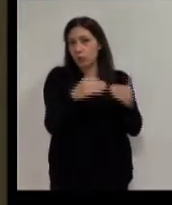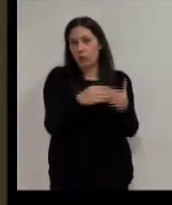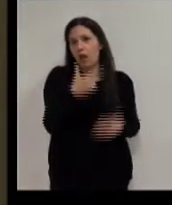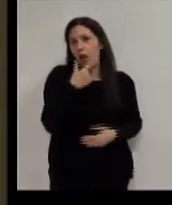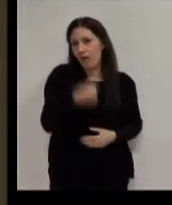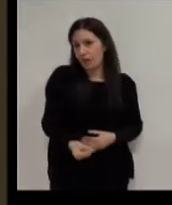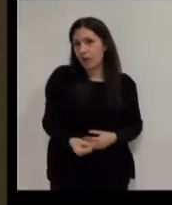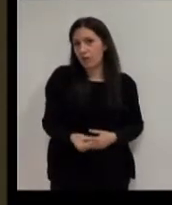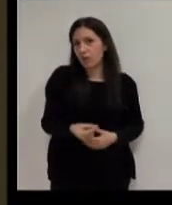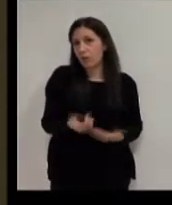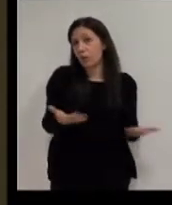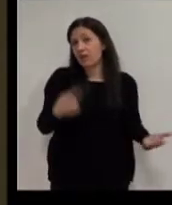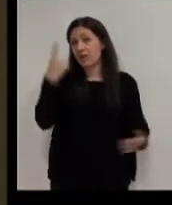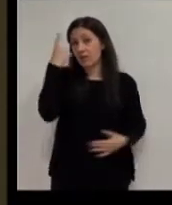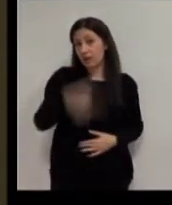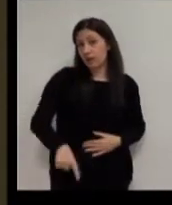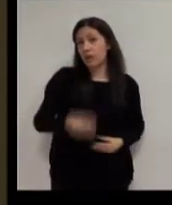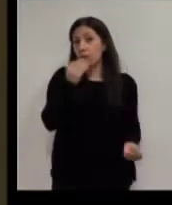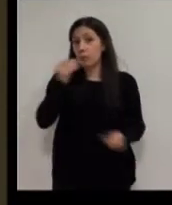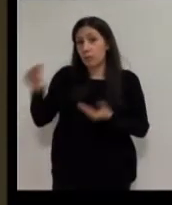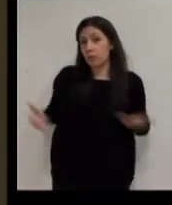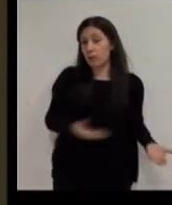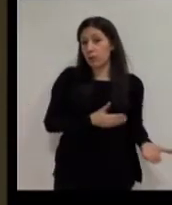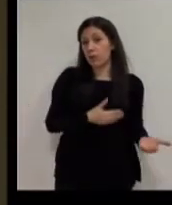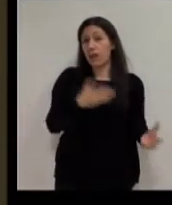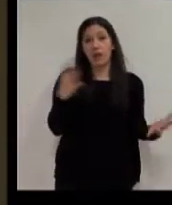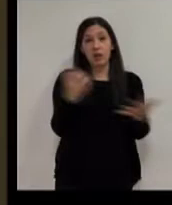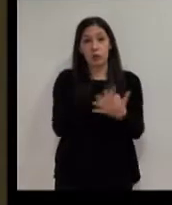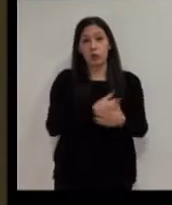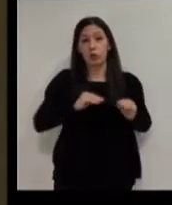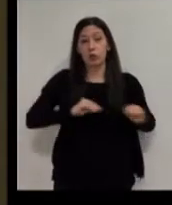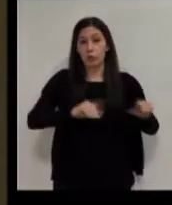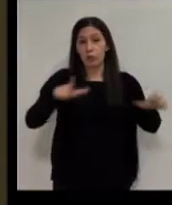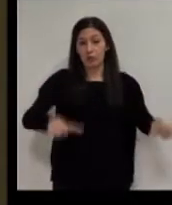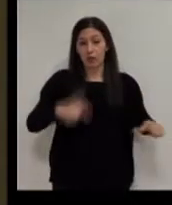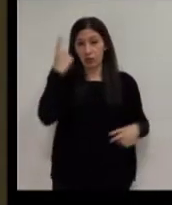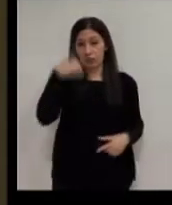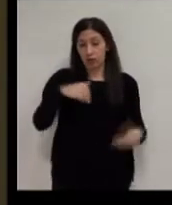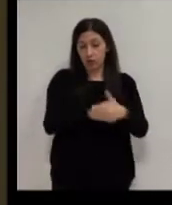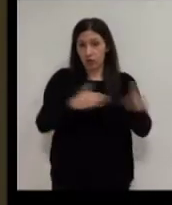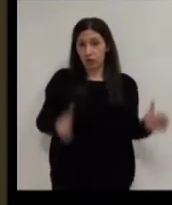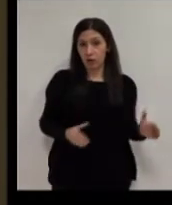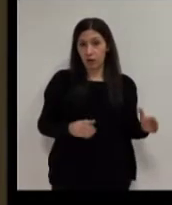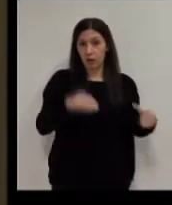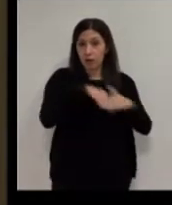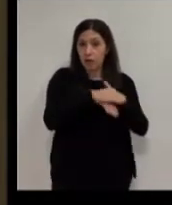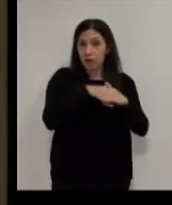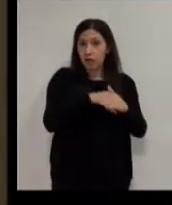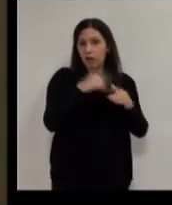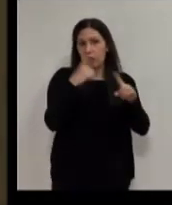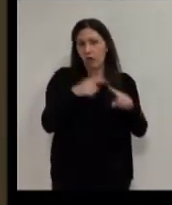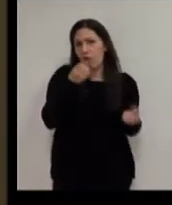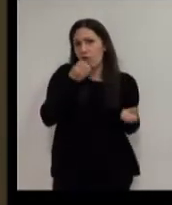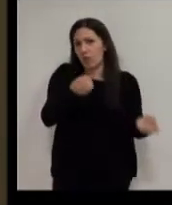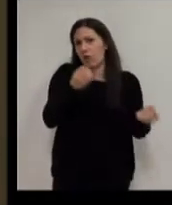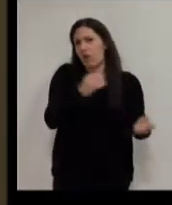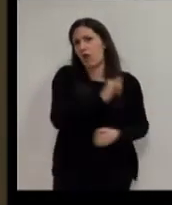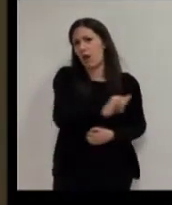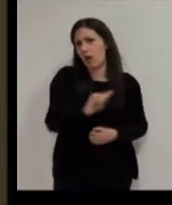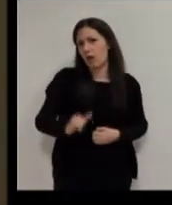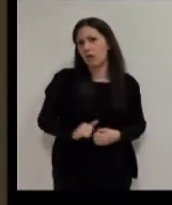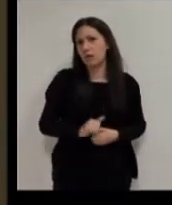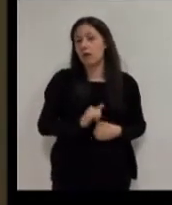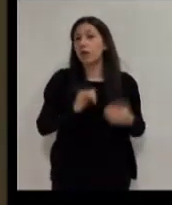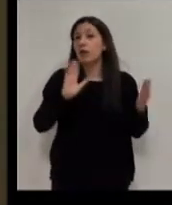Con el resto de los clientes es muy fácil de solucionar. Es el Welcome Pack que todo el mundo se encuentra en su habitación, la cajita en la que tiene un